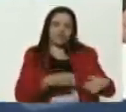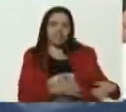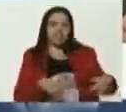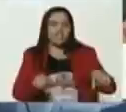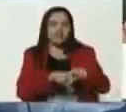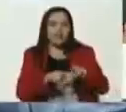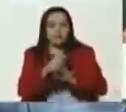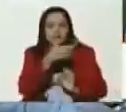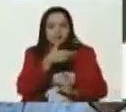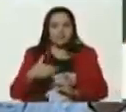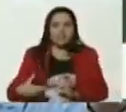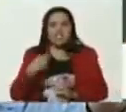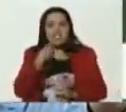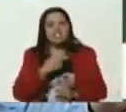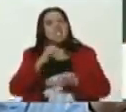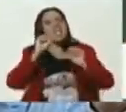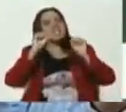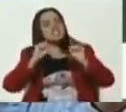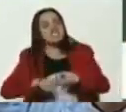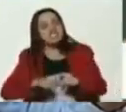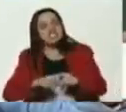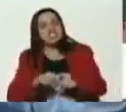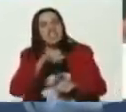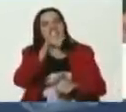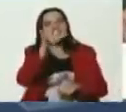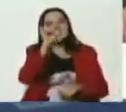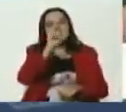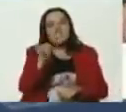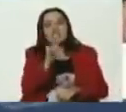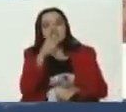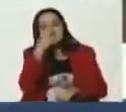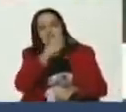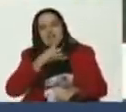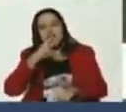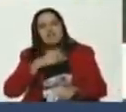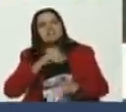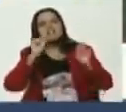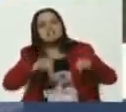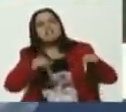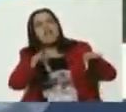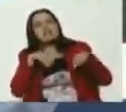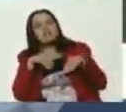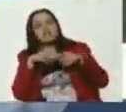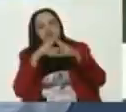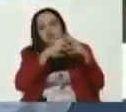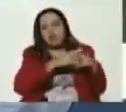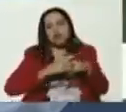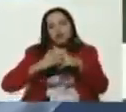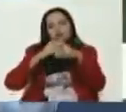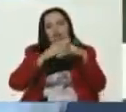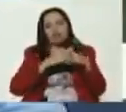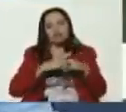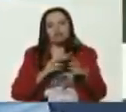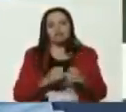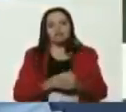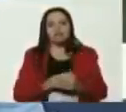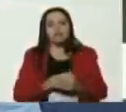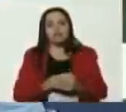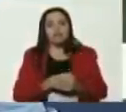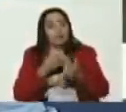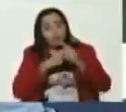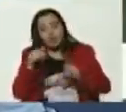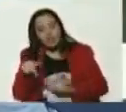frase. Yes, sir. A todo lo que le digan. Yes, sir. Aquí nosotros no